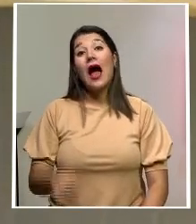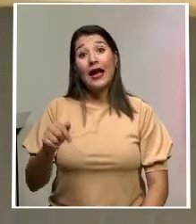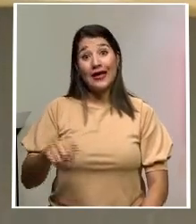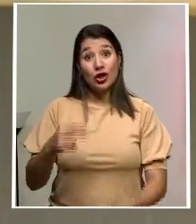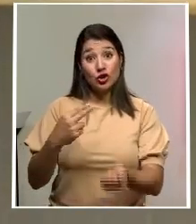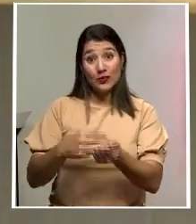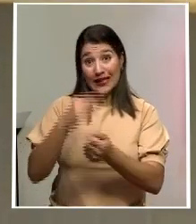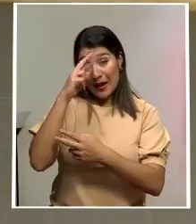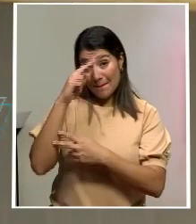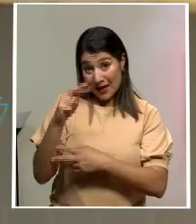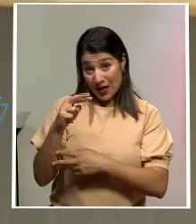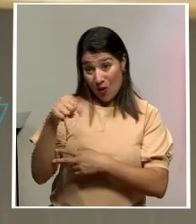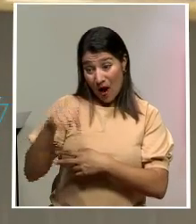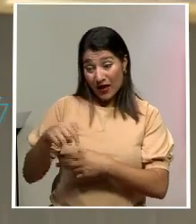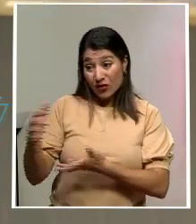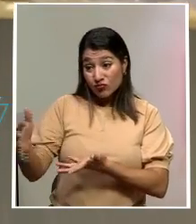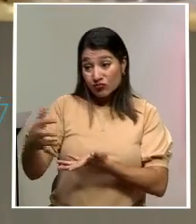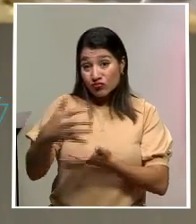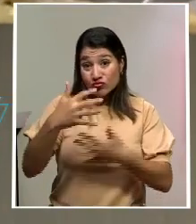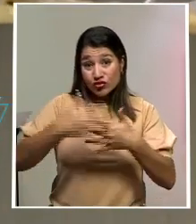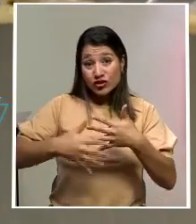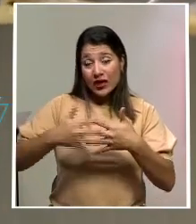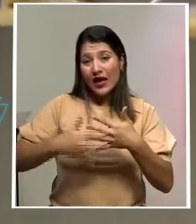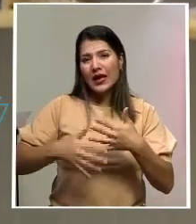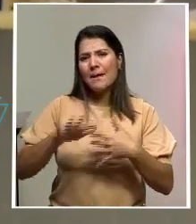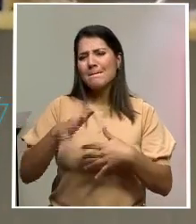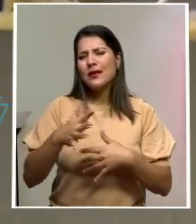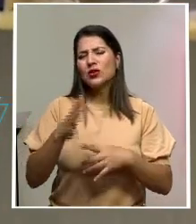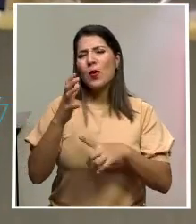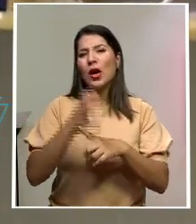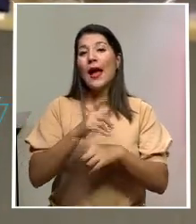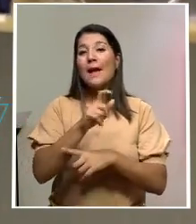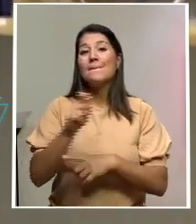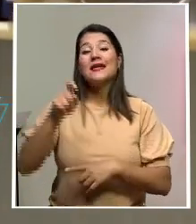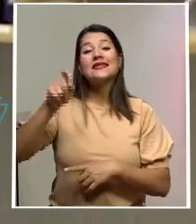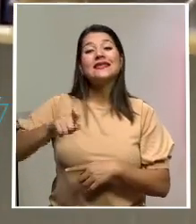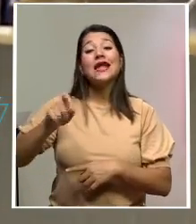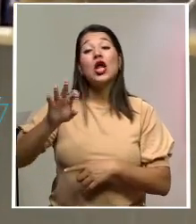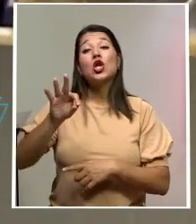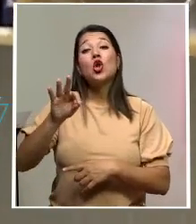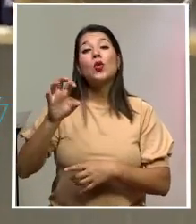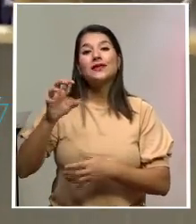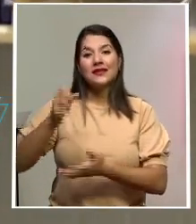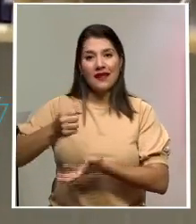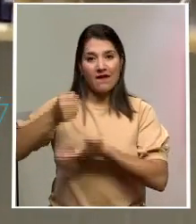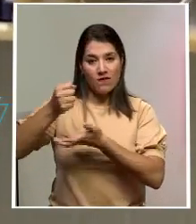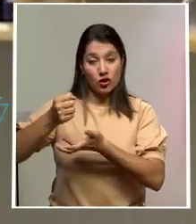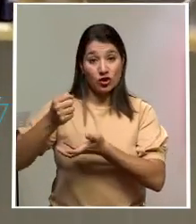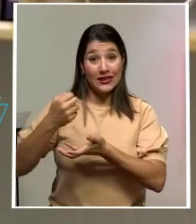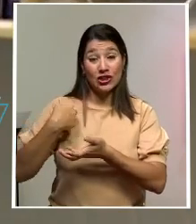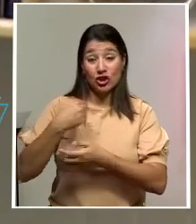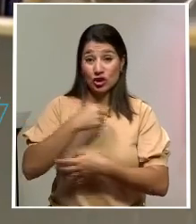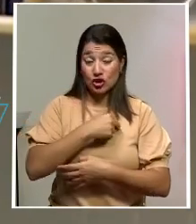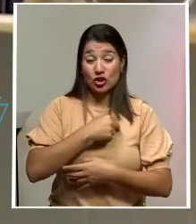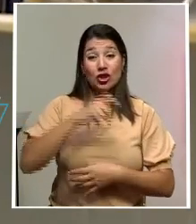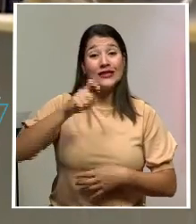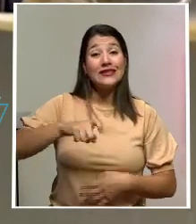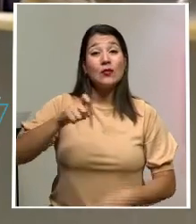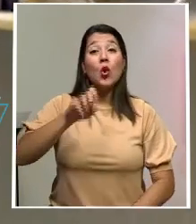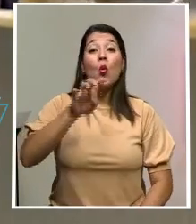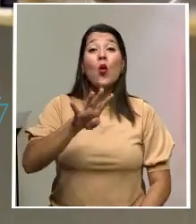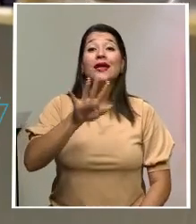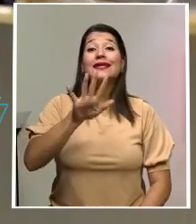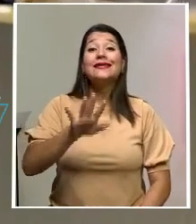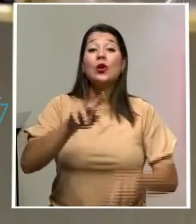México transfunde aproximadamente 900 bolsas de sangre al mes. Requerimos la ayuda de al menos 45 donantes